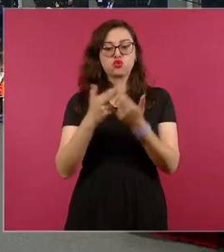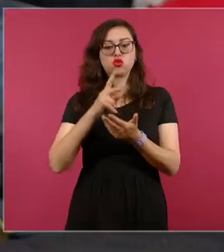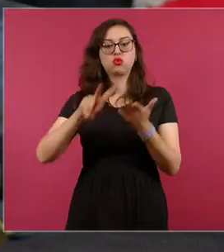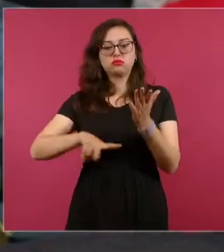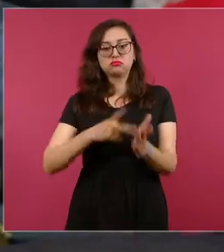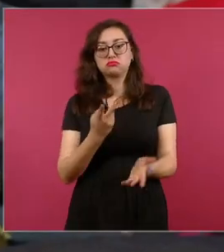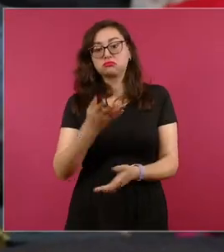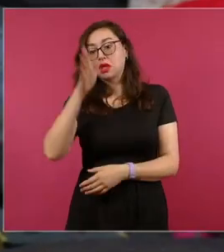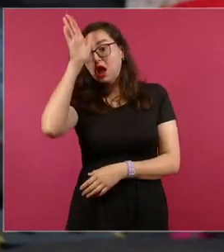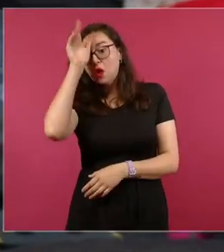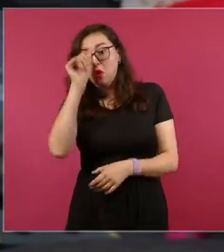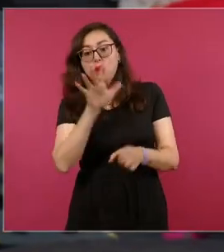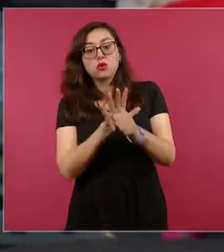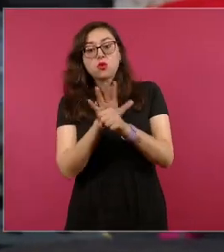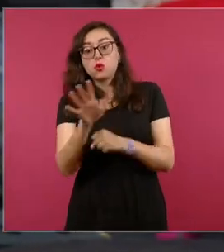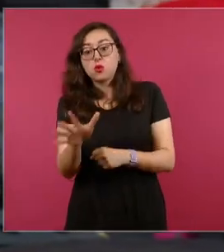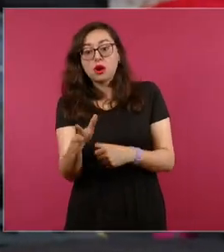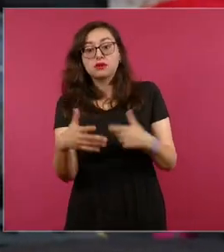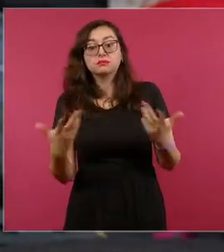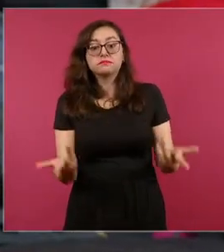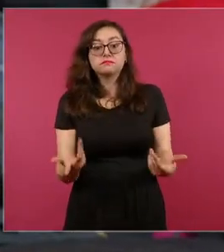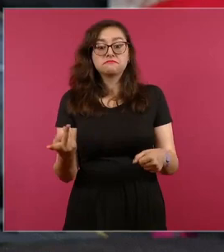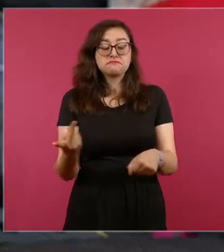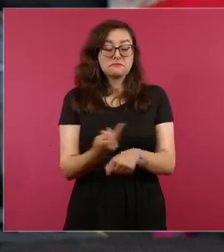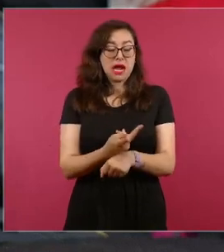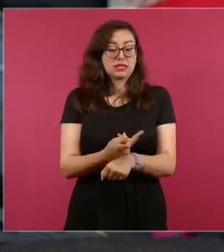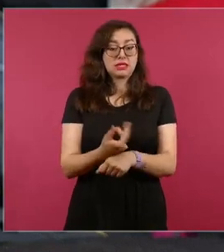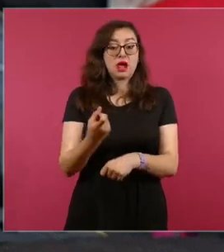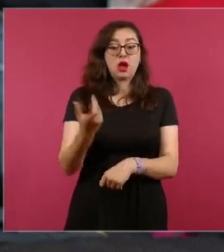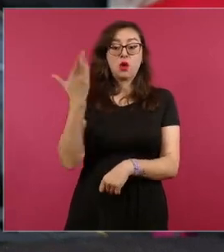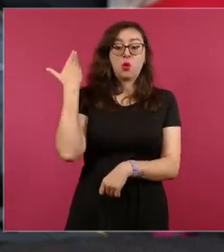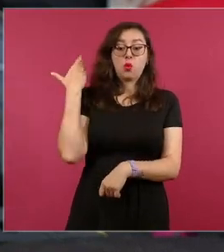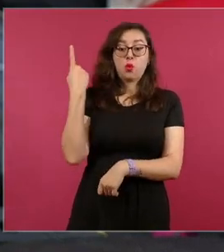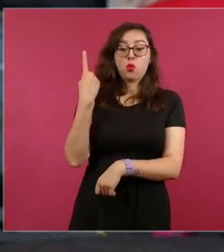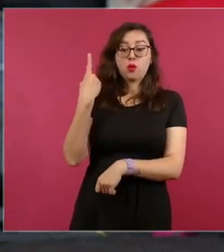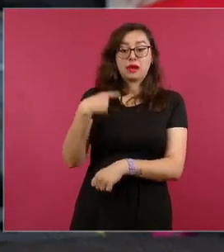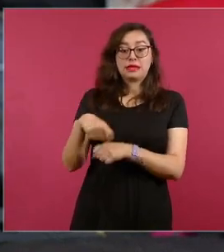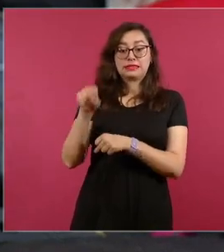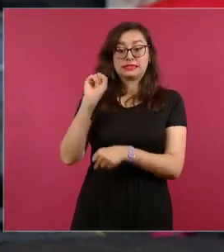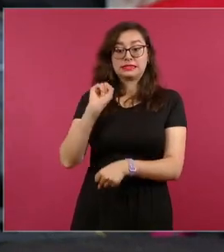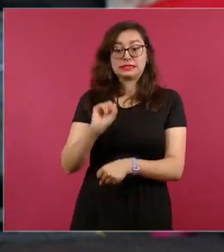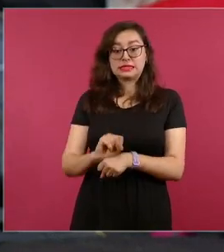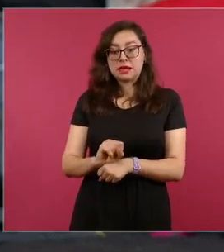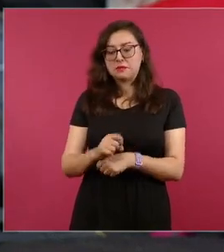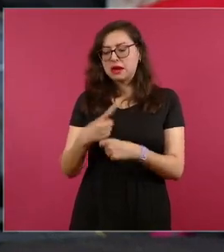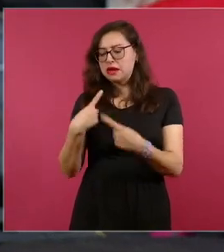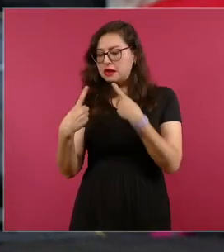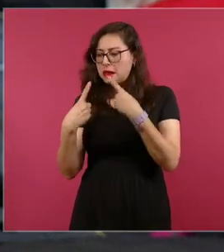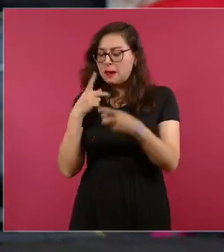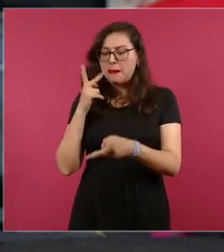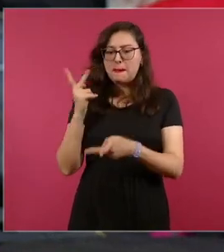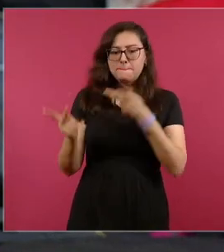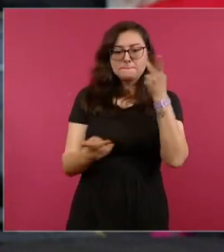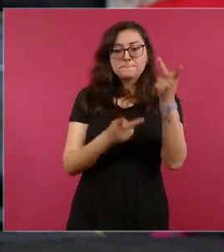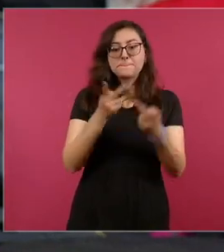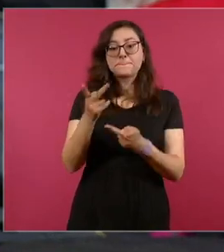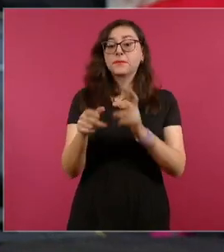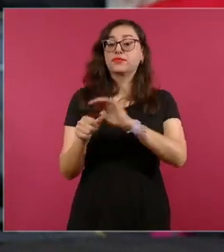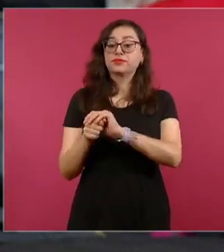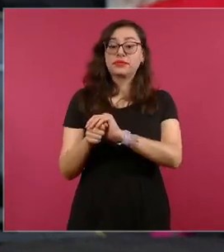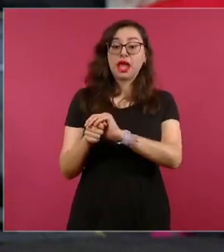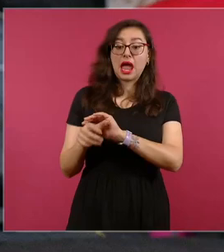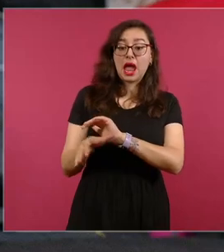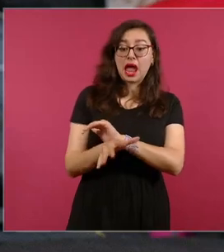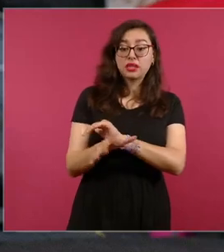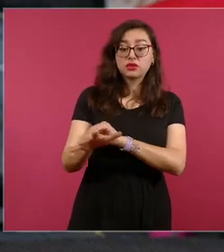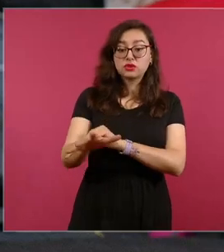nos aseguraban en conferencia que usted se reuniría con los familiares de los 43 desaparecidos de Ayotzinapa. ¿Se confirma